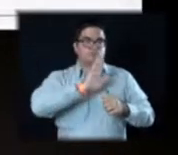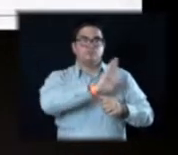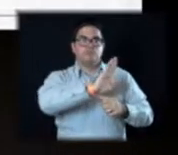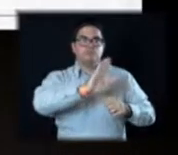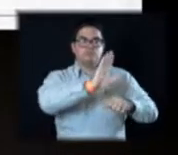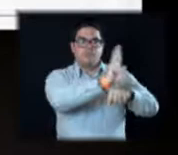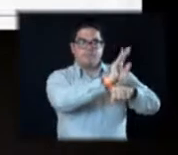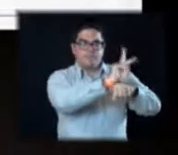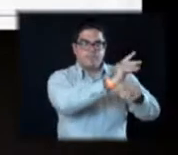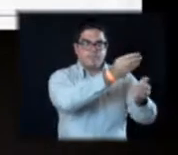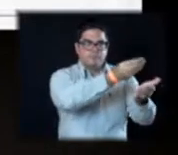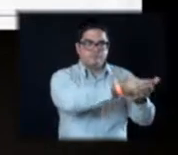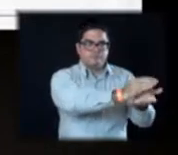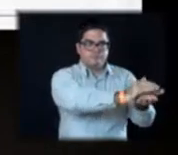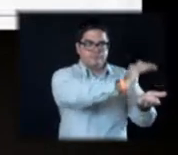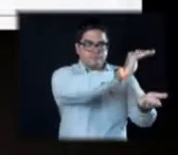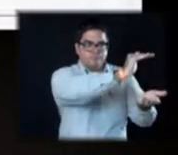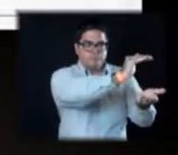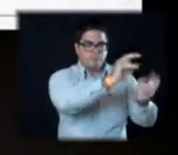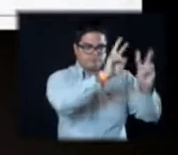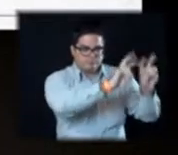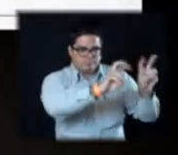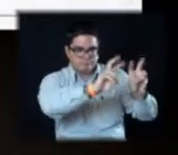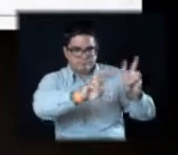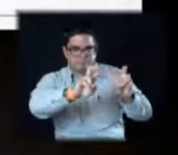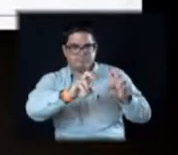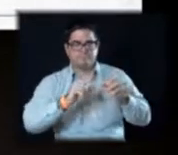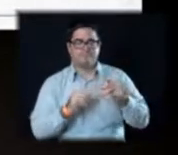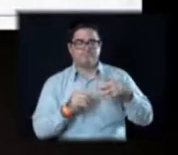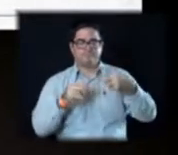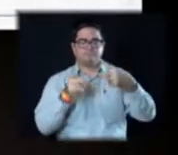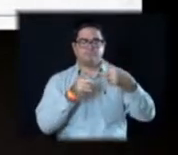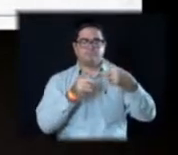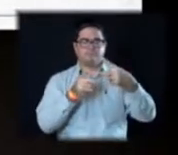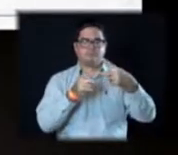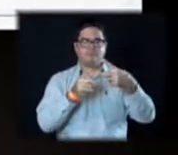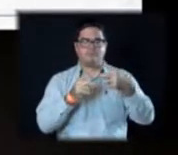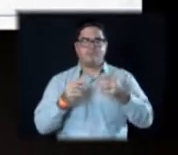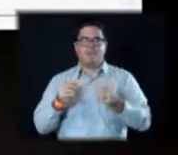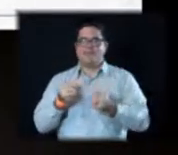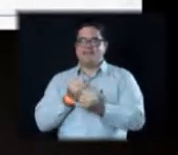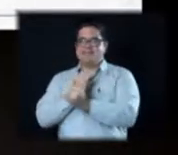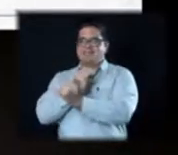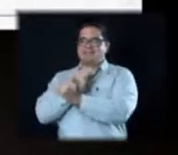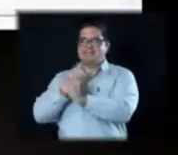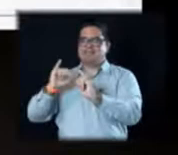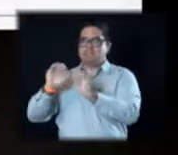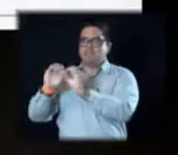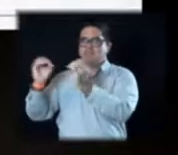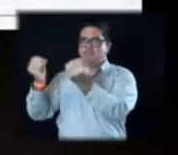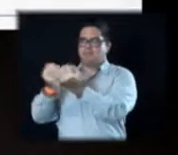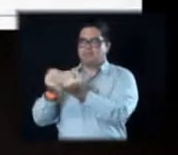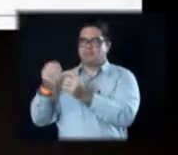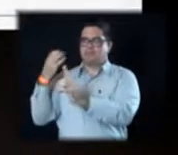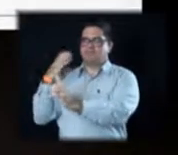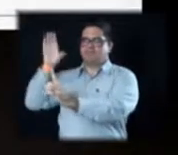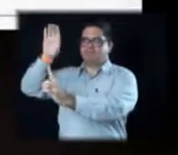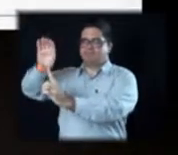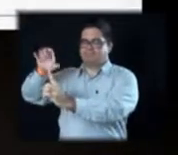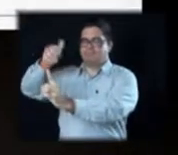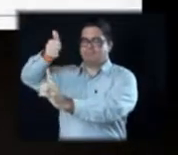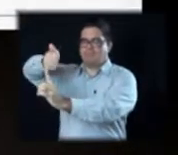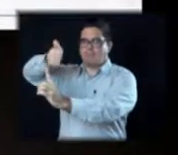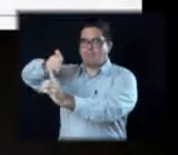Vamos a comenzar el segundo paso, que requiere la contratación de una compañía que